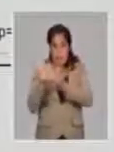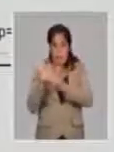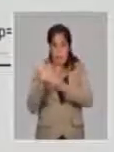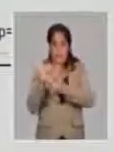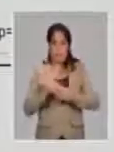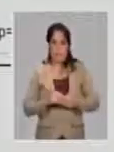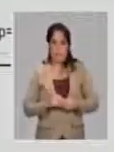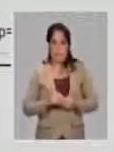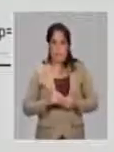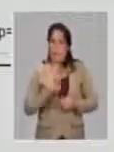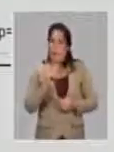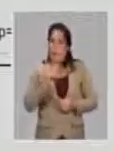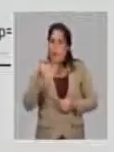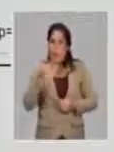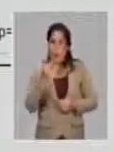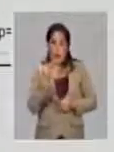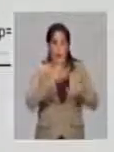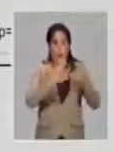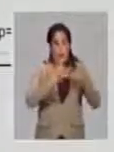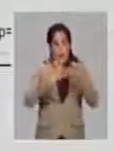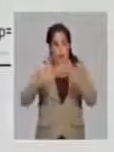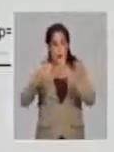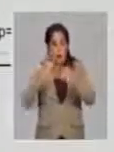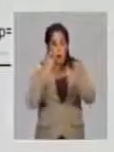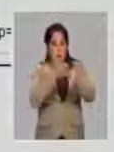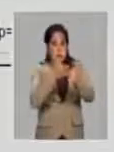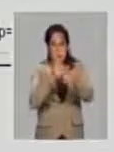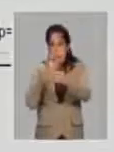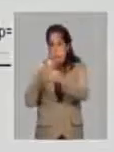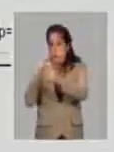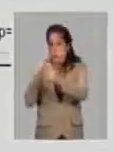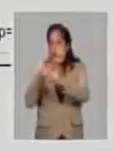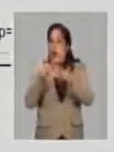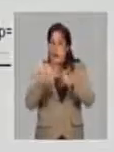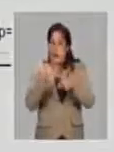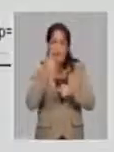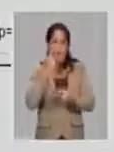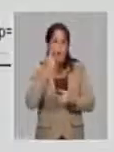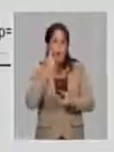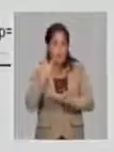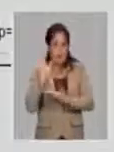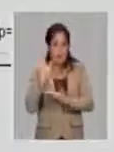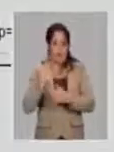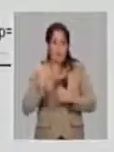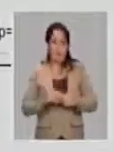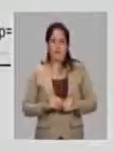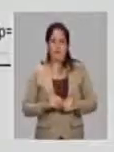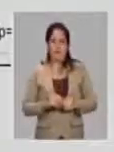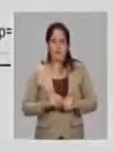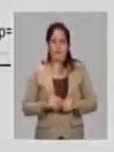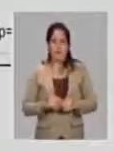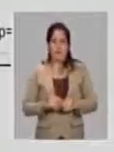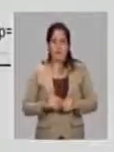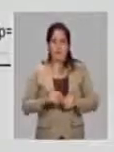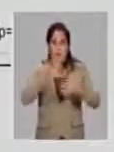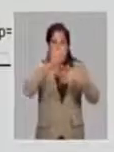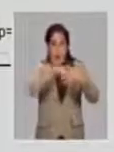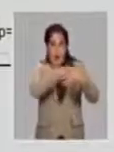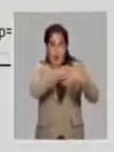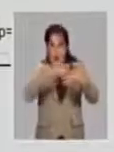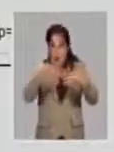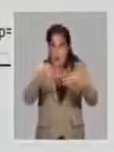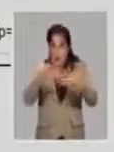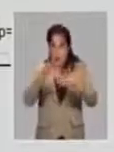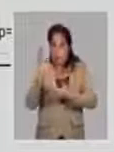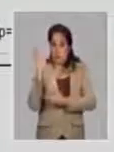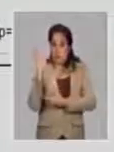los dos, con el más rápido, con los dos niveles de dosis, donde se puede ver en la gráfico